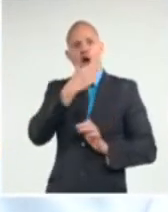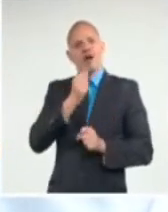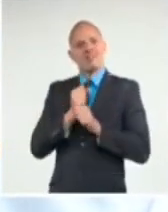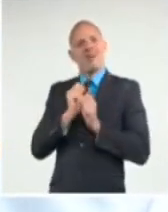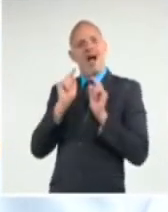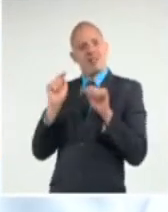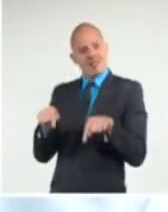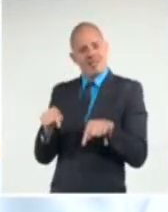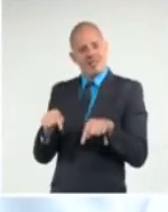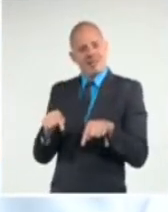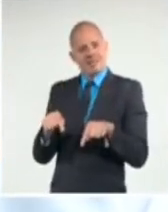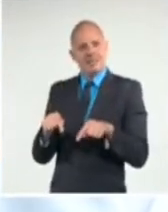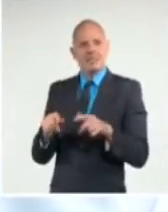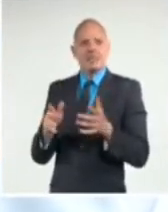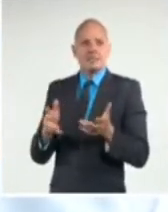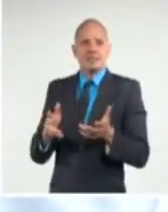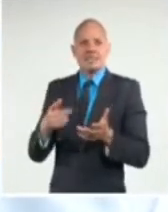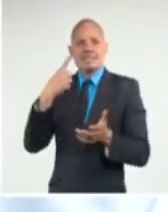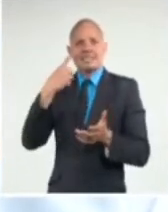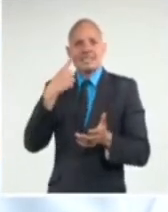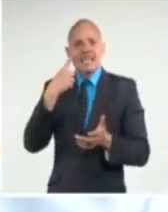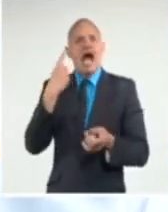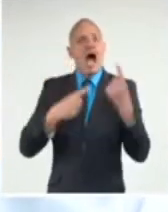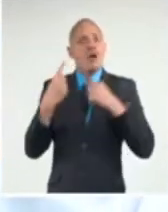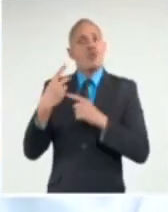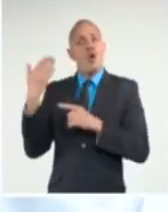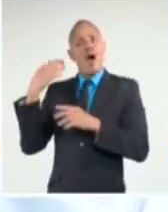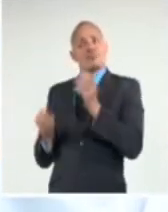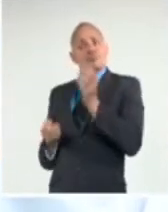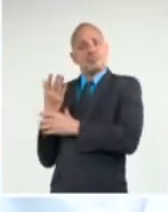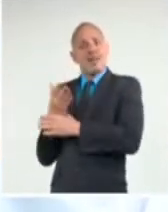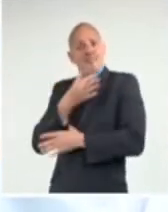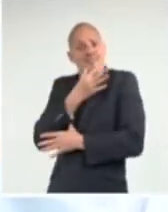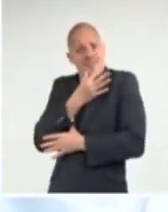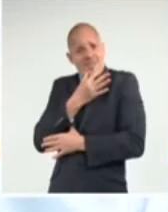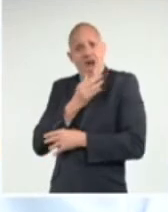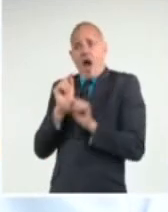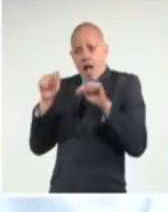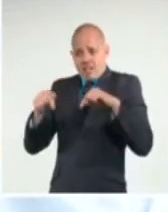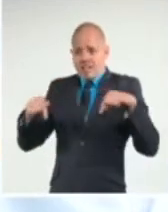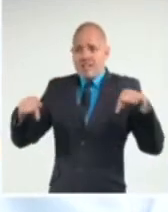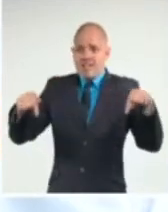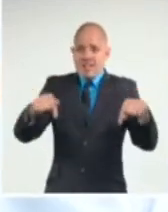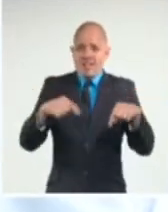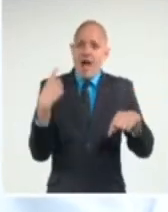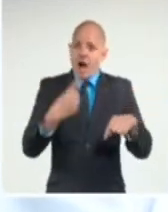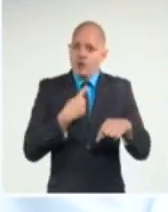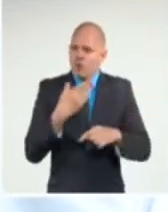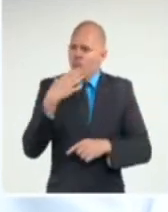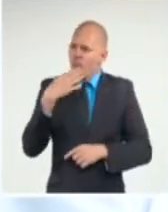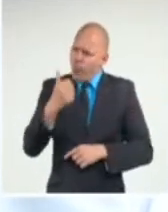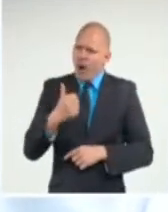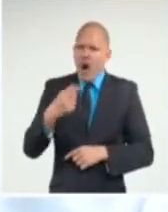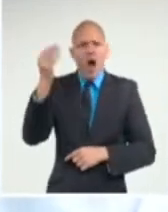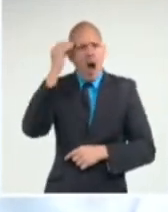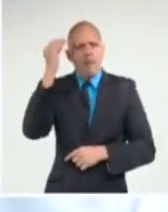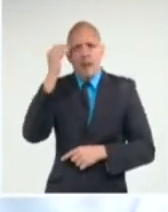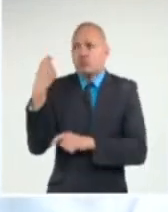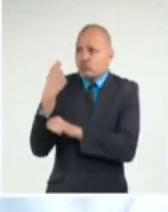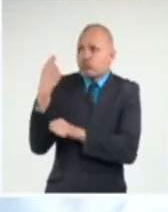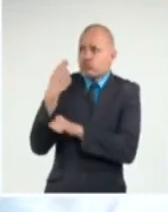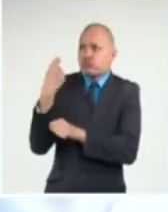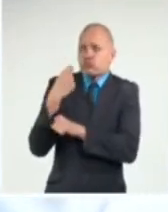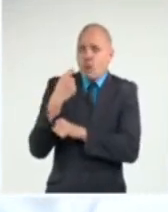contar con una generación fundadora y estamos comprometidos con darle continuidad al trabajo